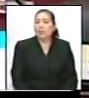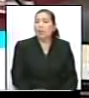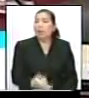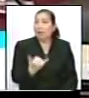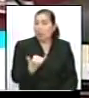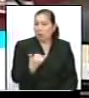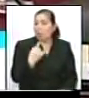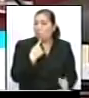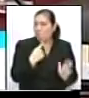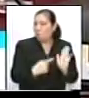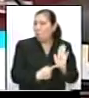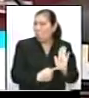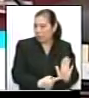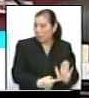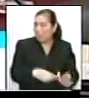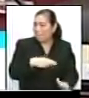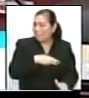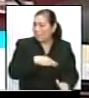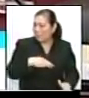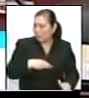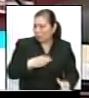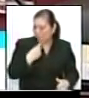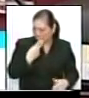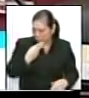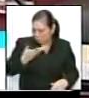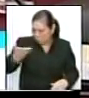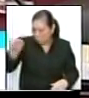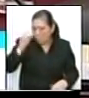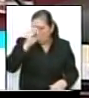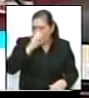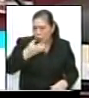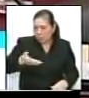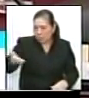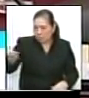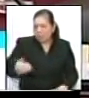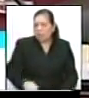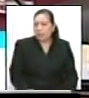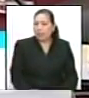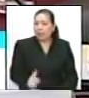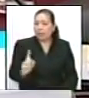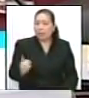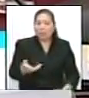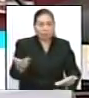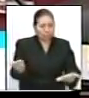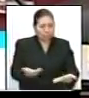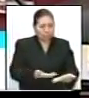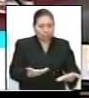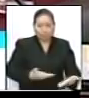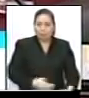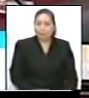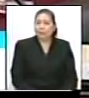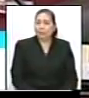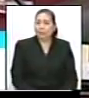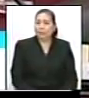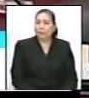ahora. Pero que el Ministerio Público se aboque a revisar, pues, cada uno de los archivos de hace 50 años